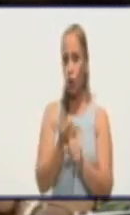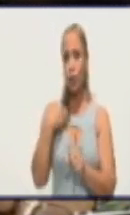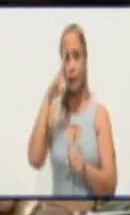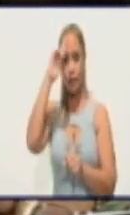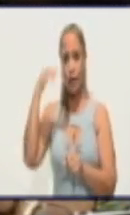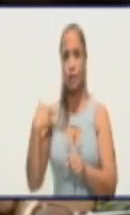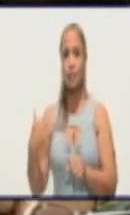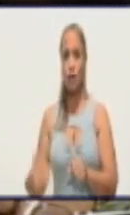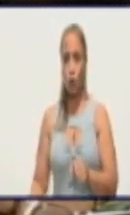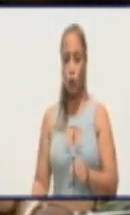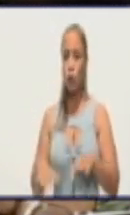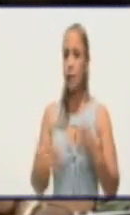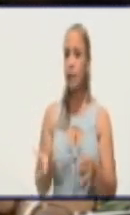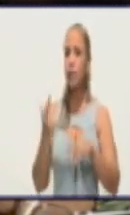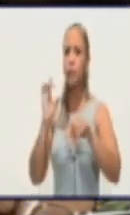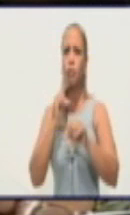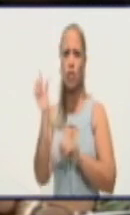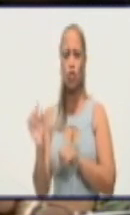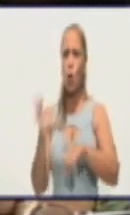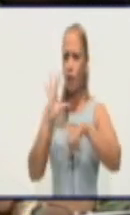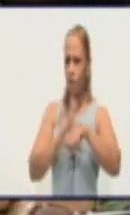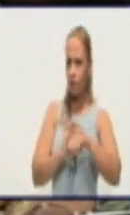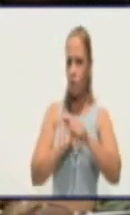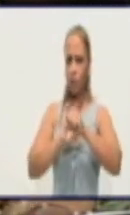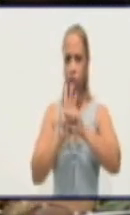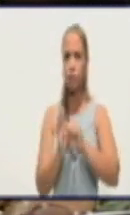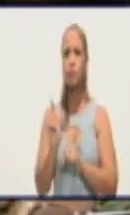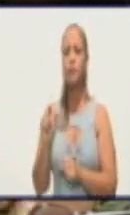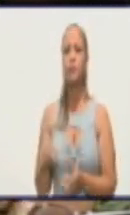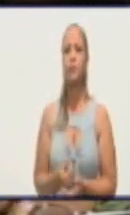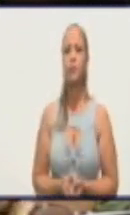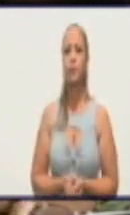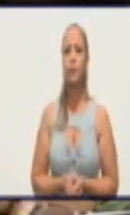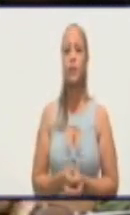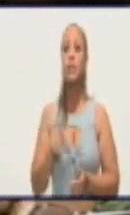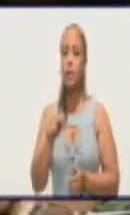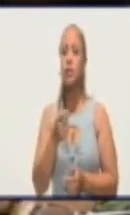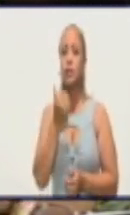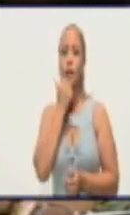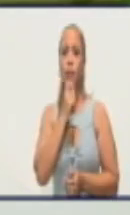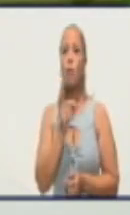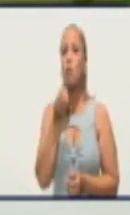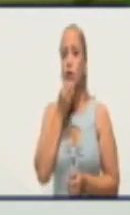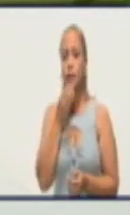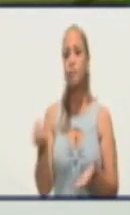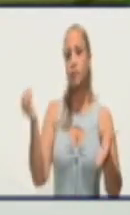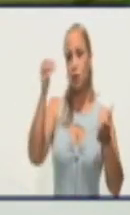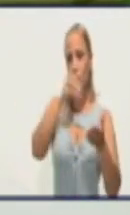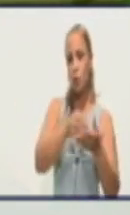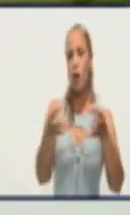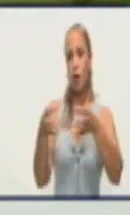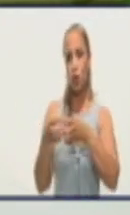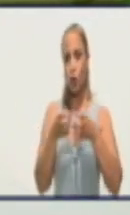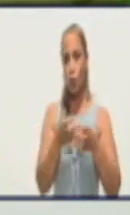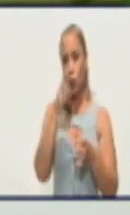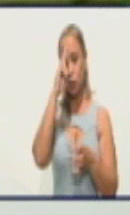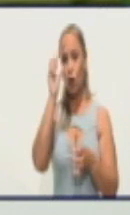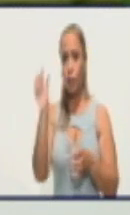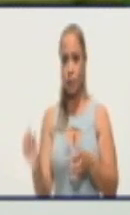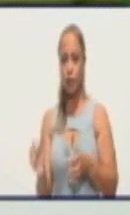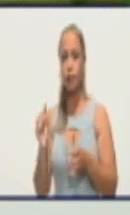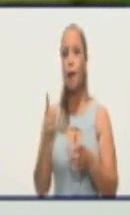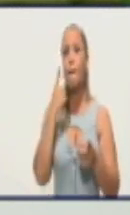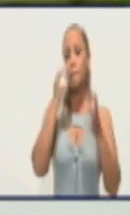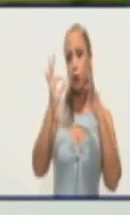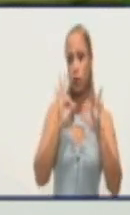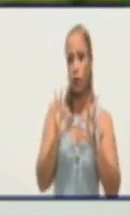y convalecientes de la enfermedad, y esto también, bueno, pues se incorporan al grupo de los pacientes protegidos.